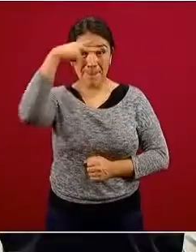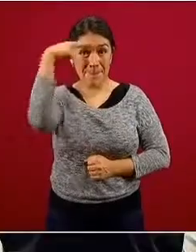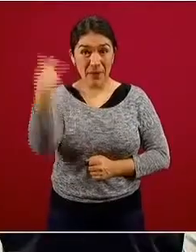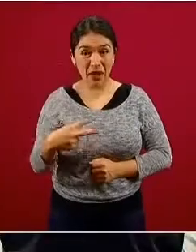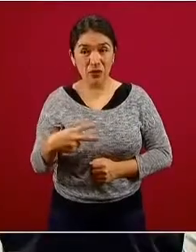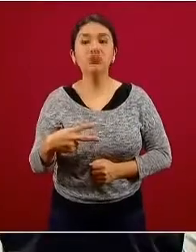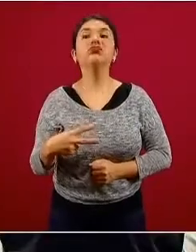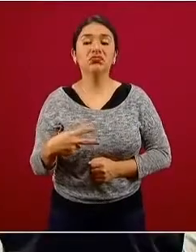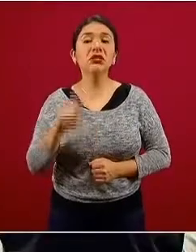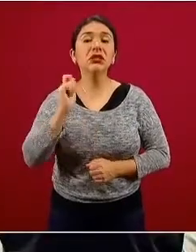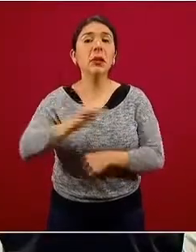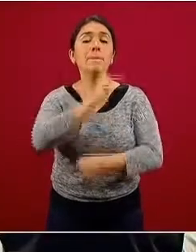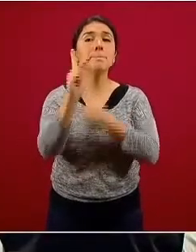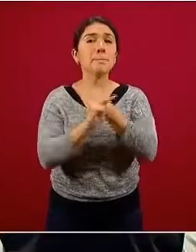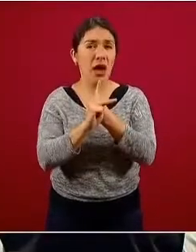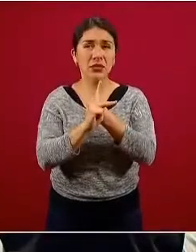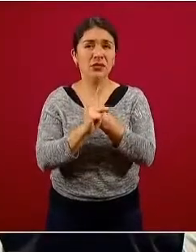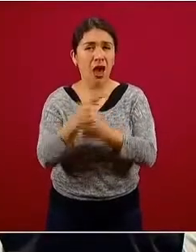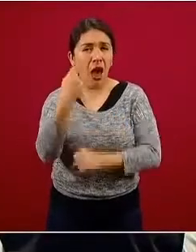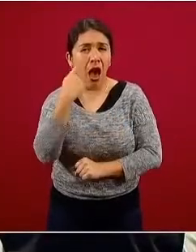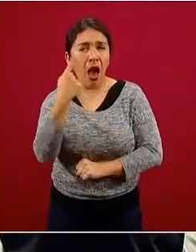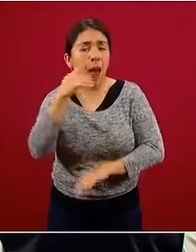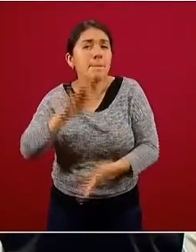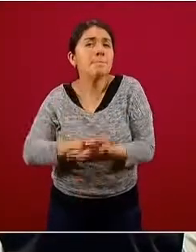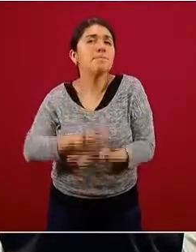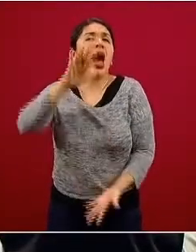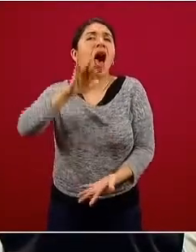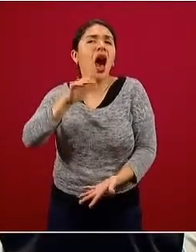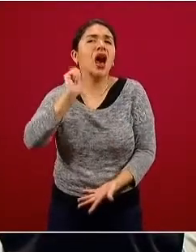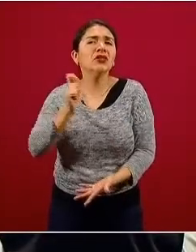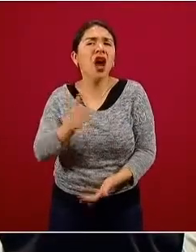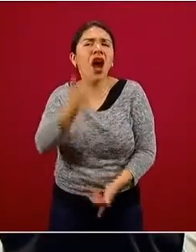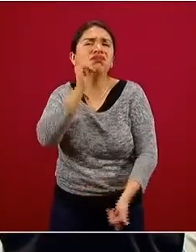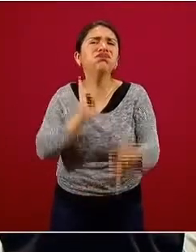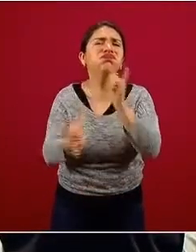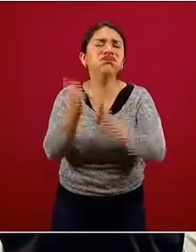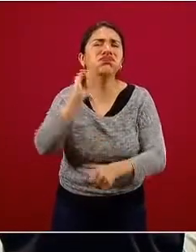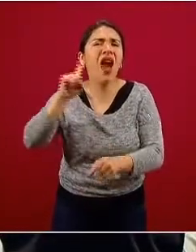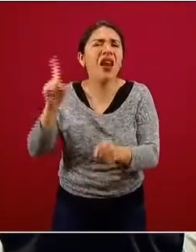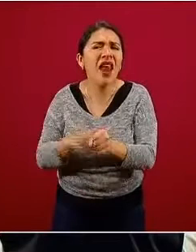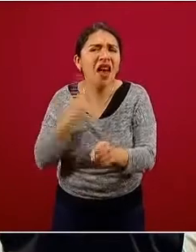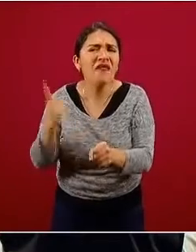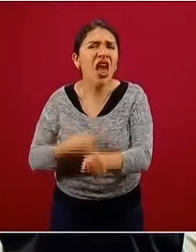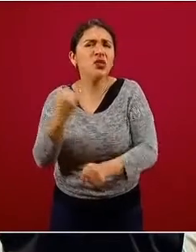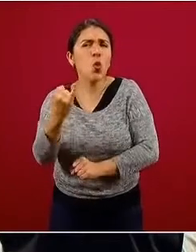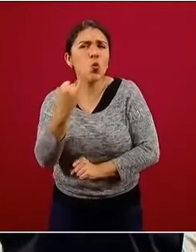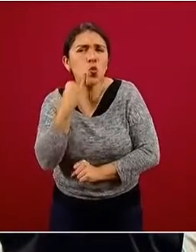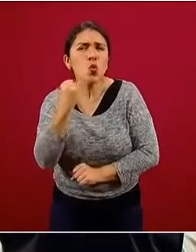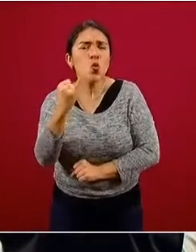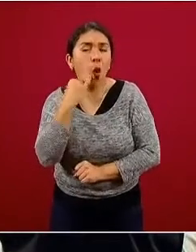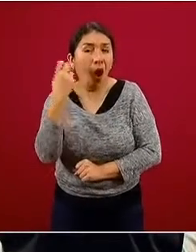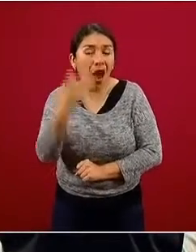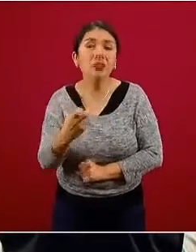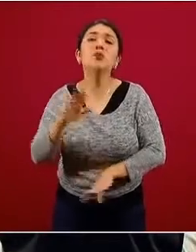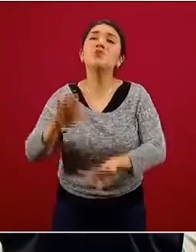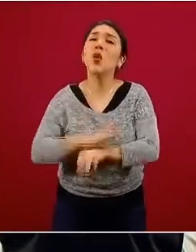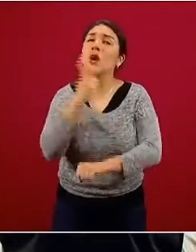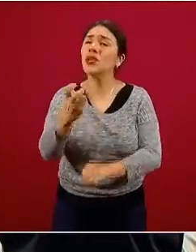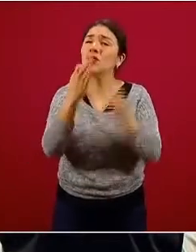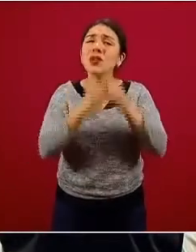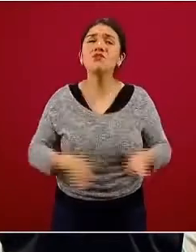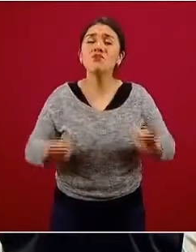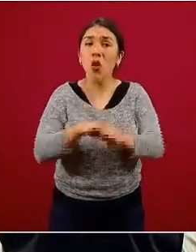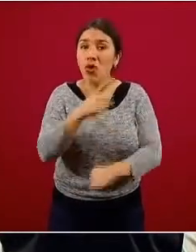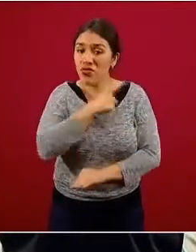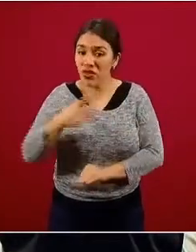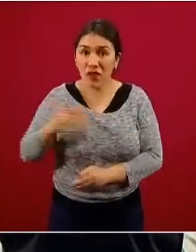México es uno de los países en el mundo con el mayor consumo de bebidas azucaradas, y por esa razón es muy importante